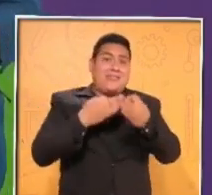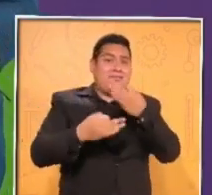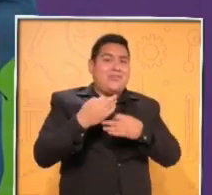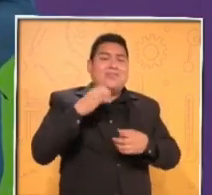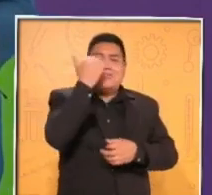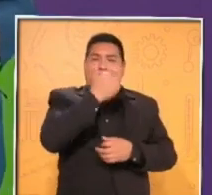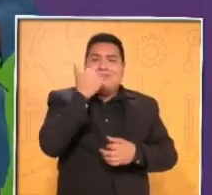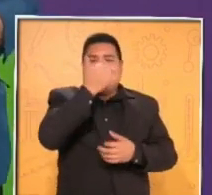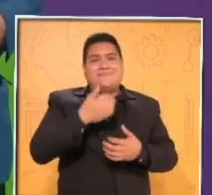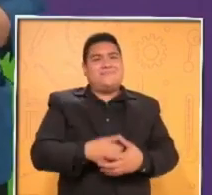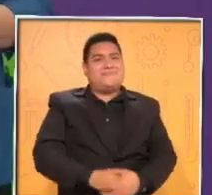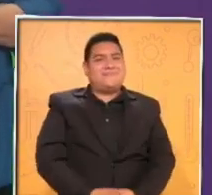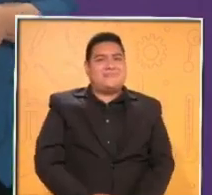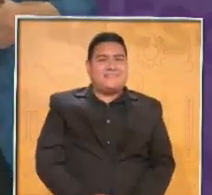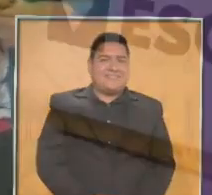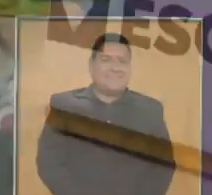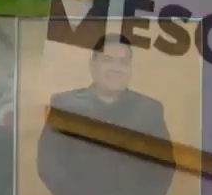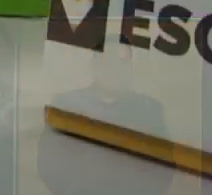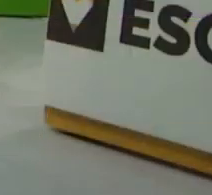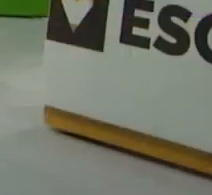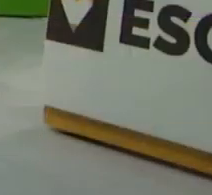dos escuelas.